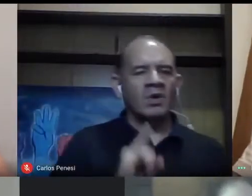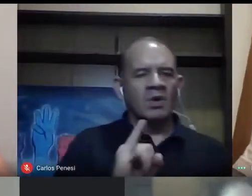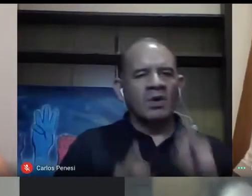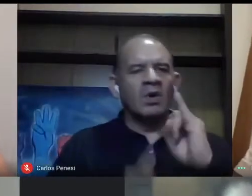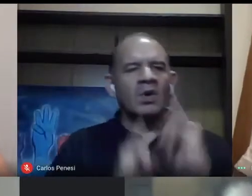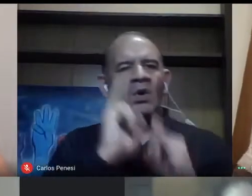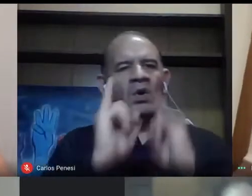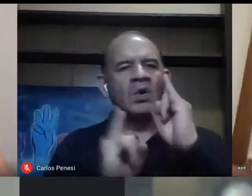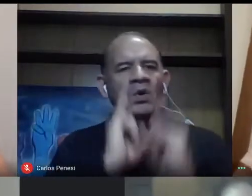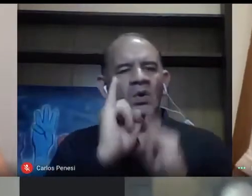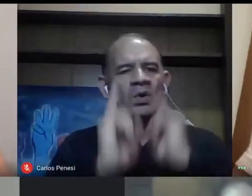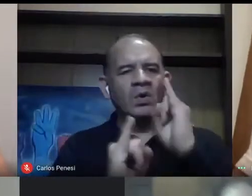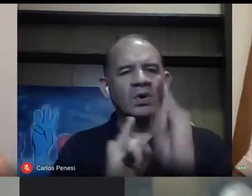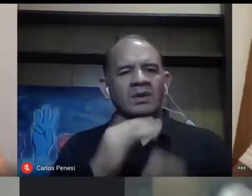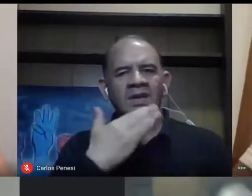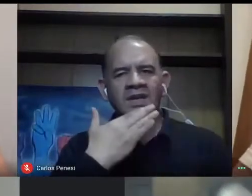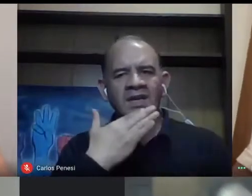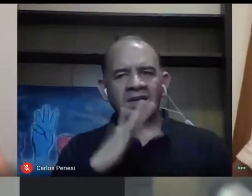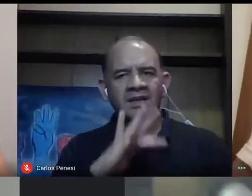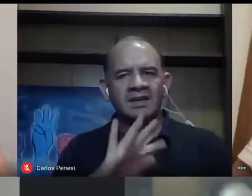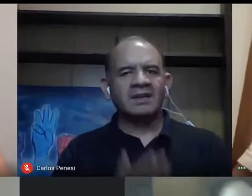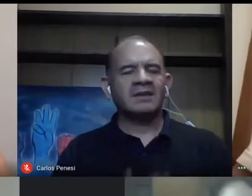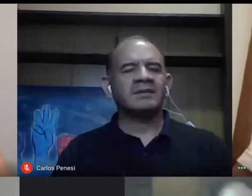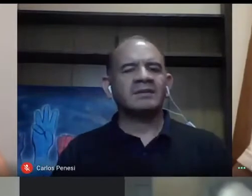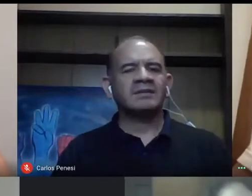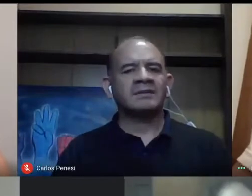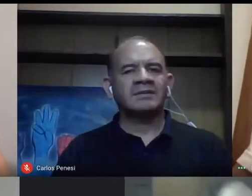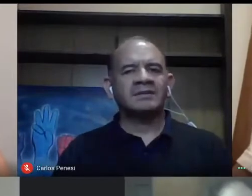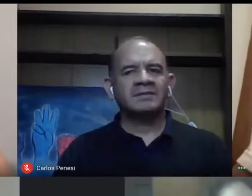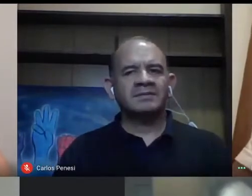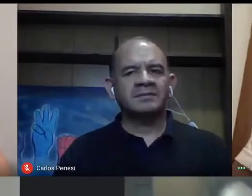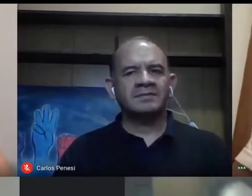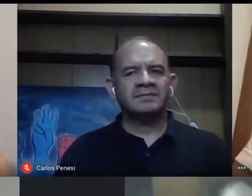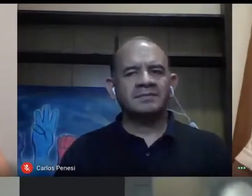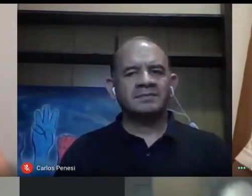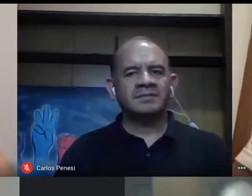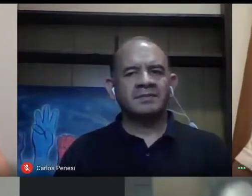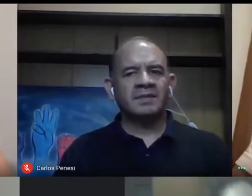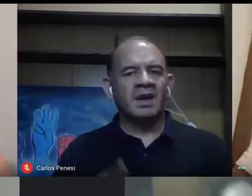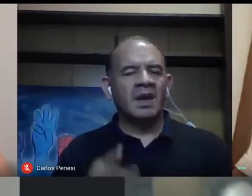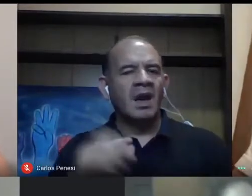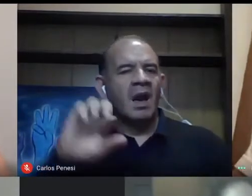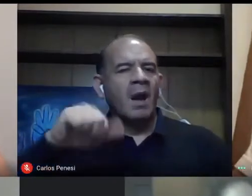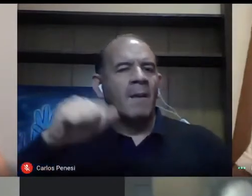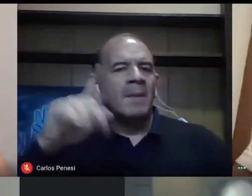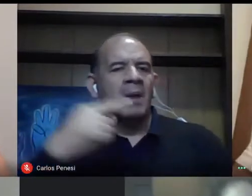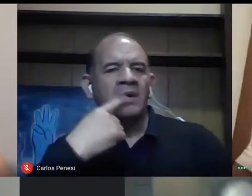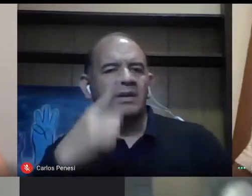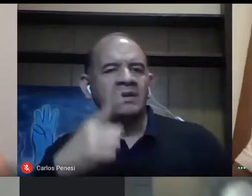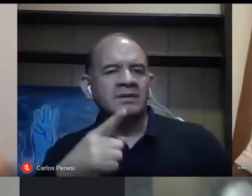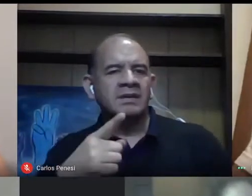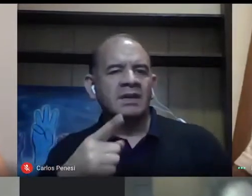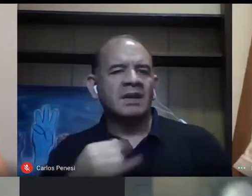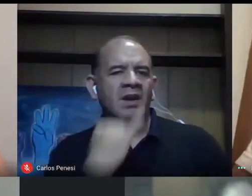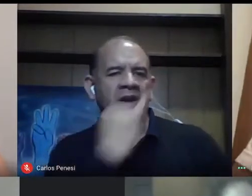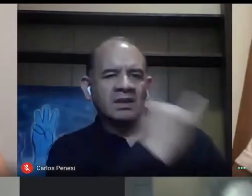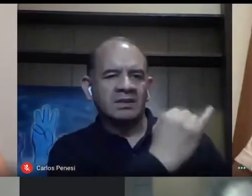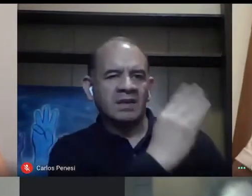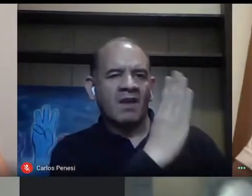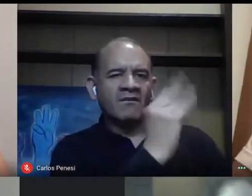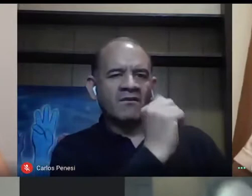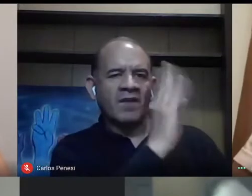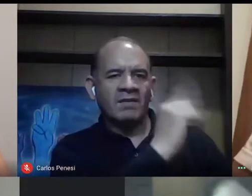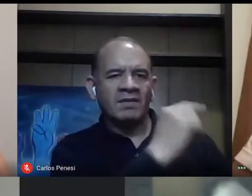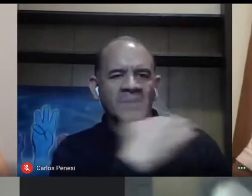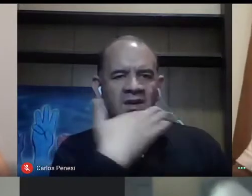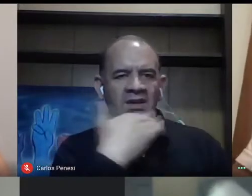algunos bibliotecarios puedan no gustarle. No, a ver, a mí me parece que lo que dice Bárbara se desprenden cosas que me